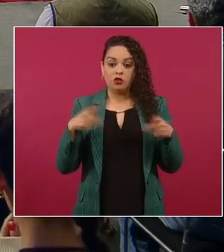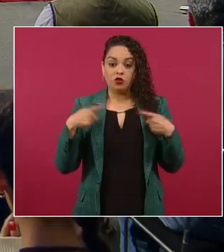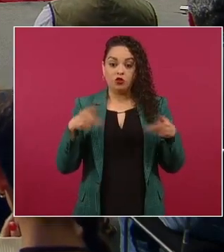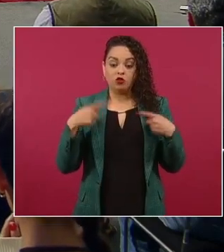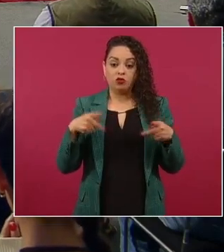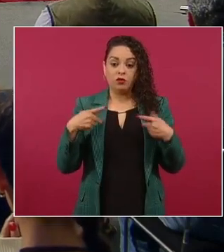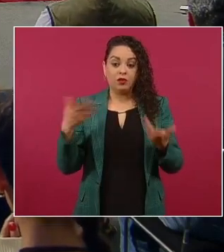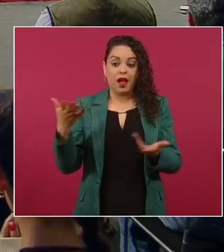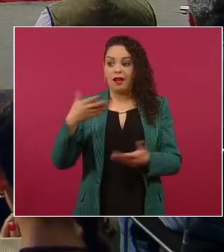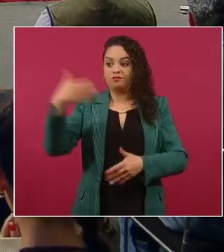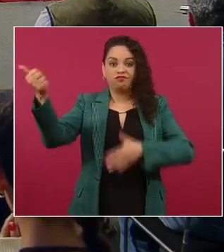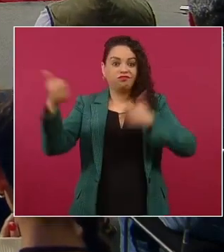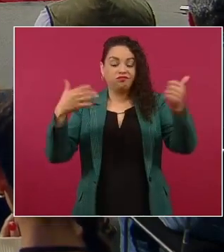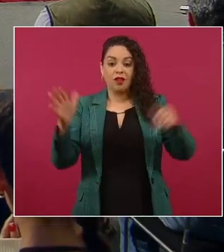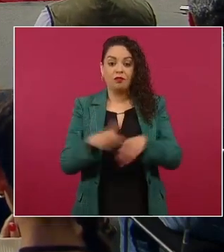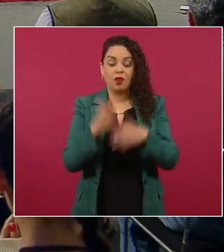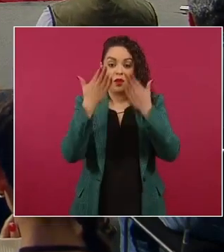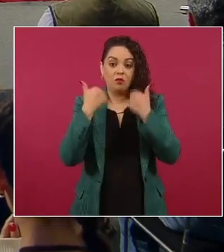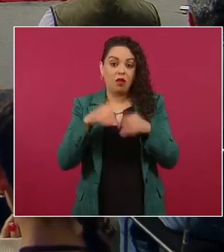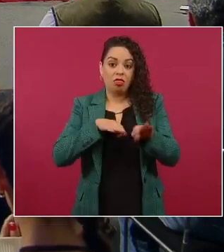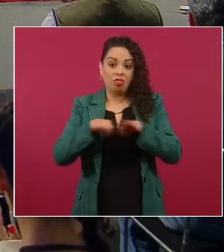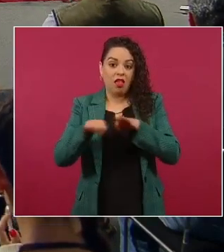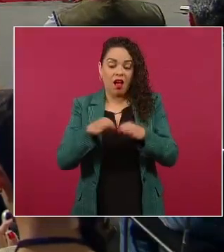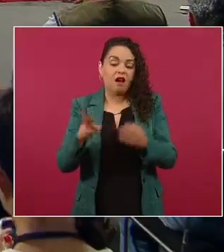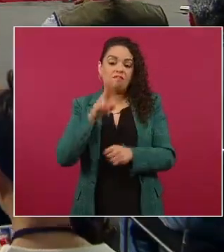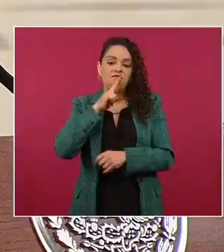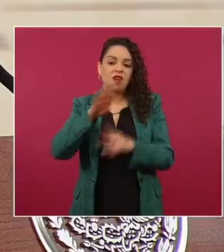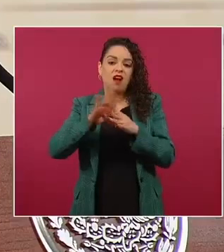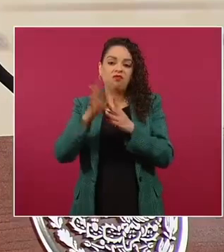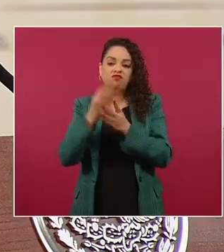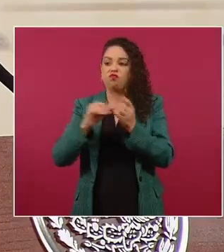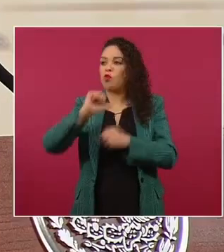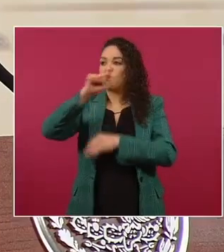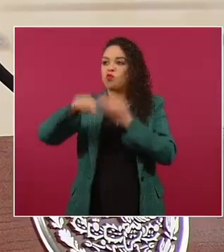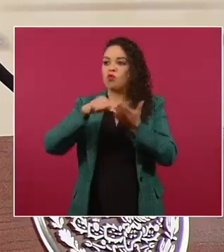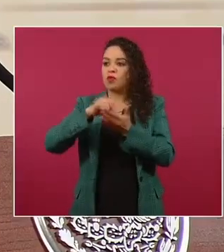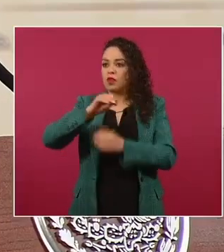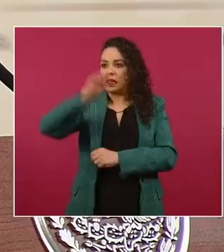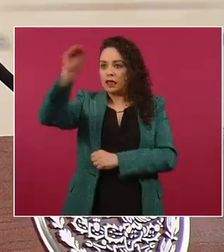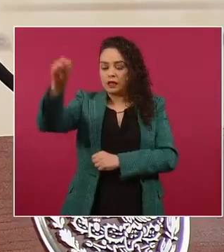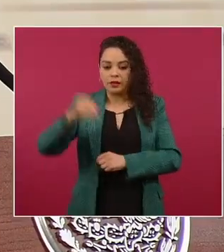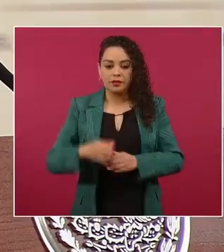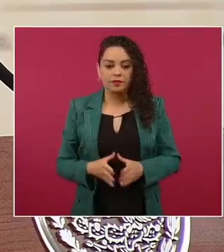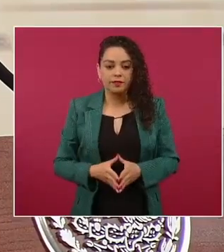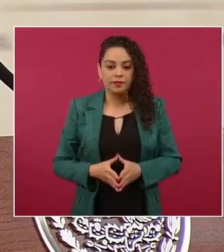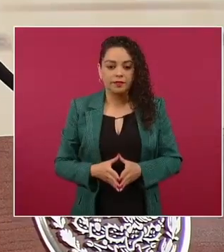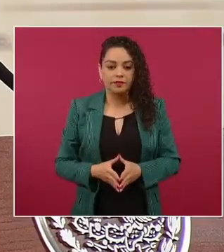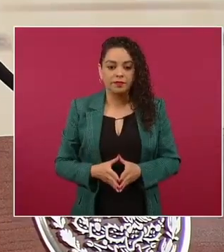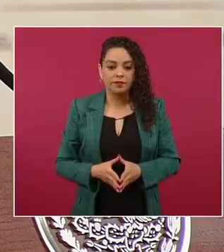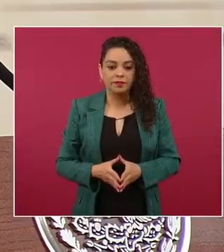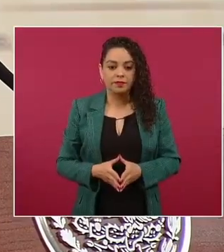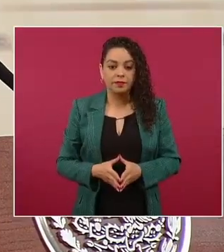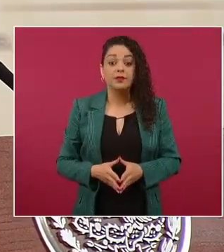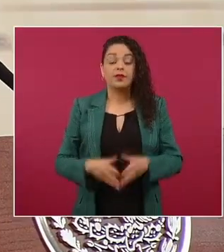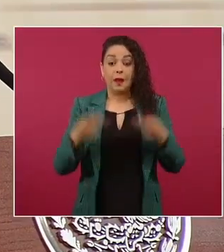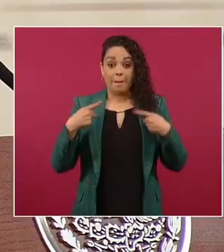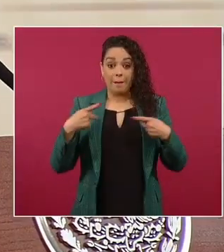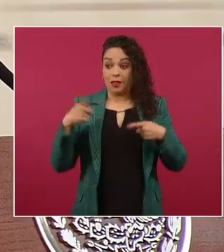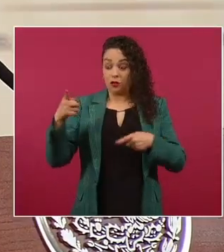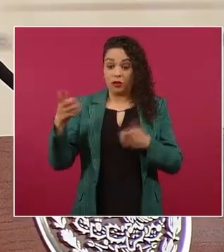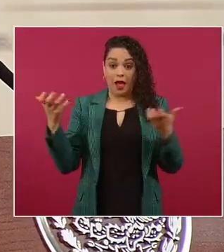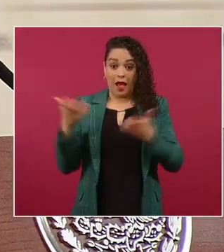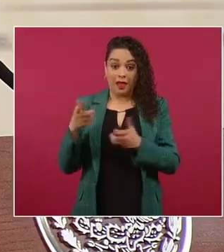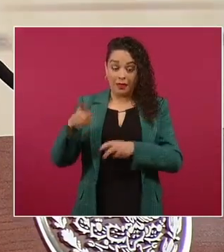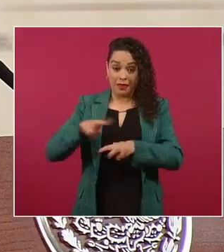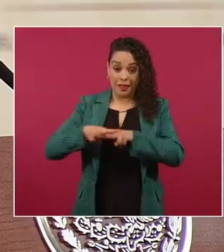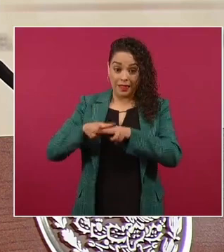había fuentes de trabajo, muchos se emigraban. Y una opción que encontraron con la llegada de los trabajadores del tren es que no